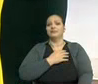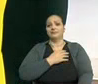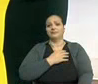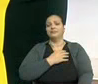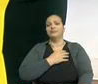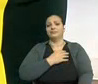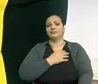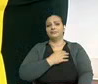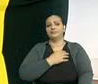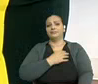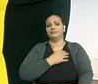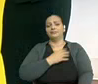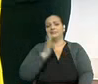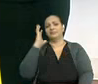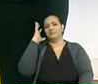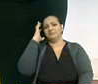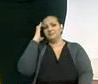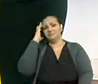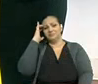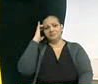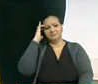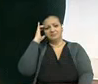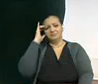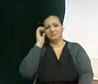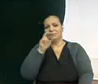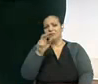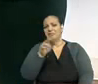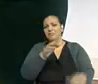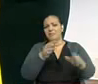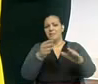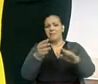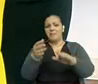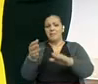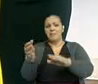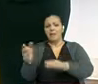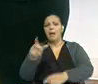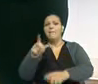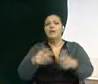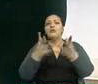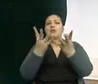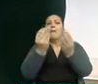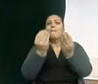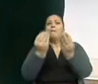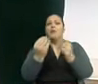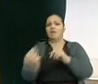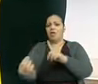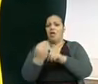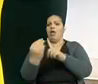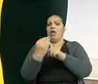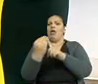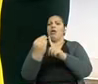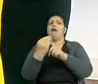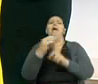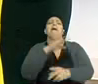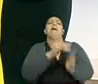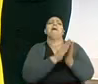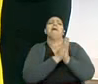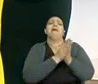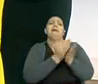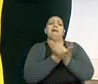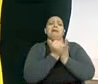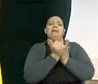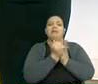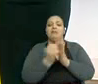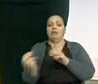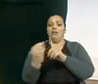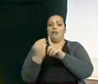esa preocupación, tanta gente. Mi teléfono reventaba, como me pedían auxilio, por Dios. Claro. ¿Qué hacía? Era